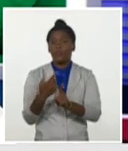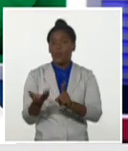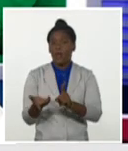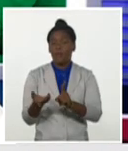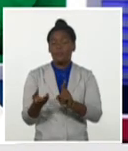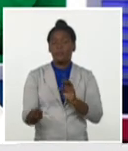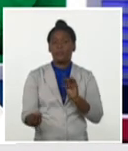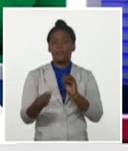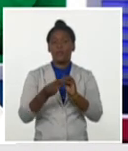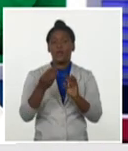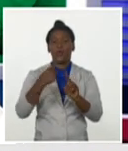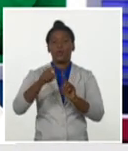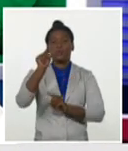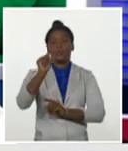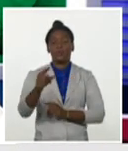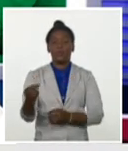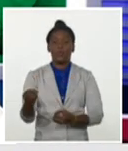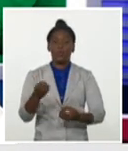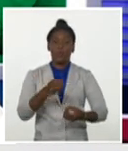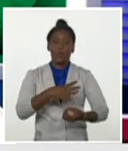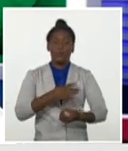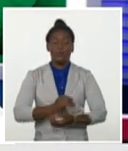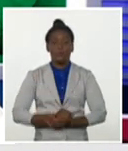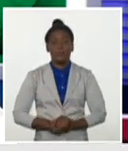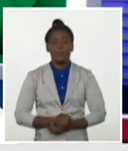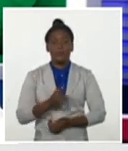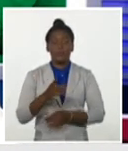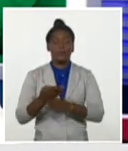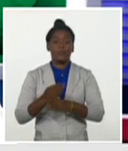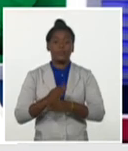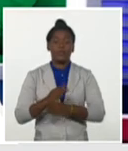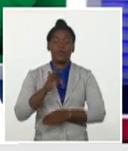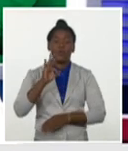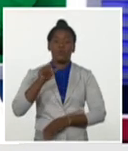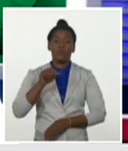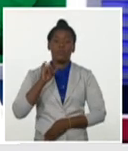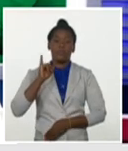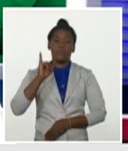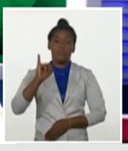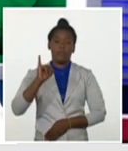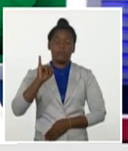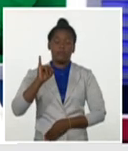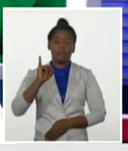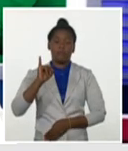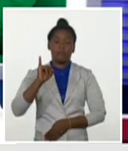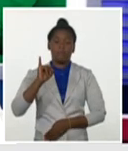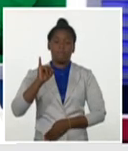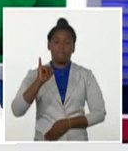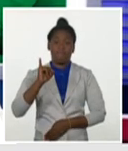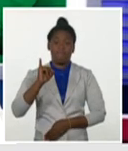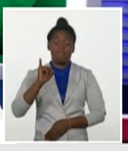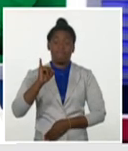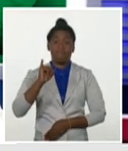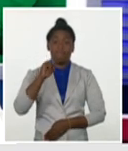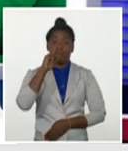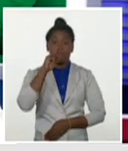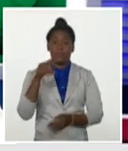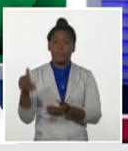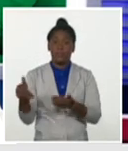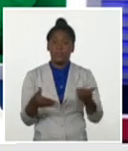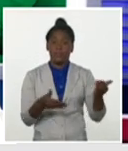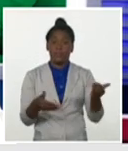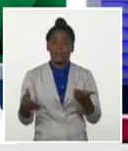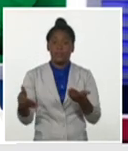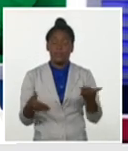confirmados, promediando 8,6 contactos por cada menor de 6 meses. Y uno